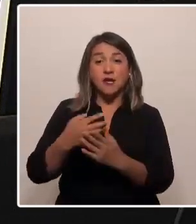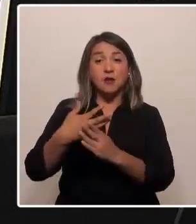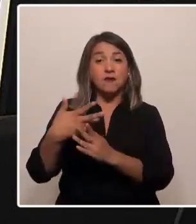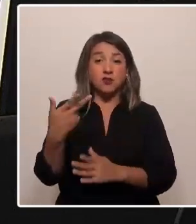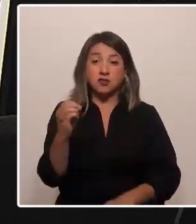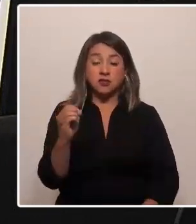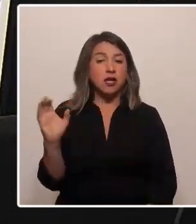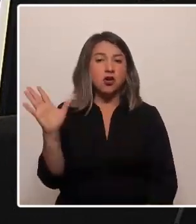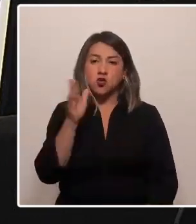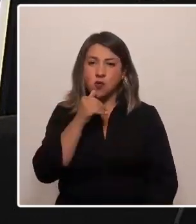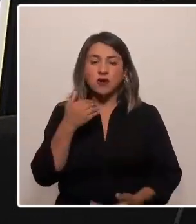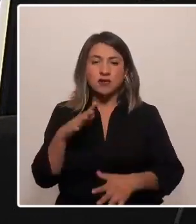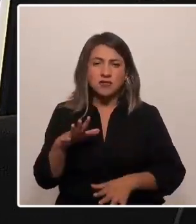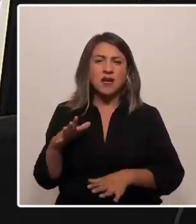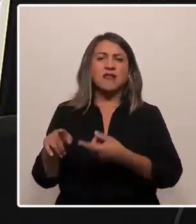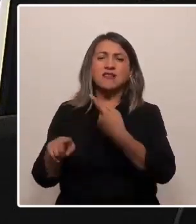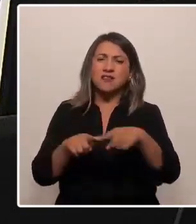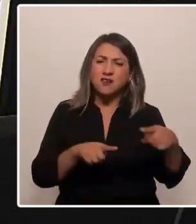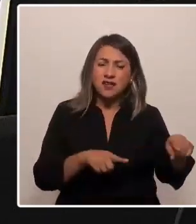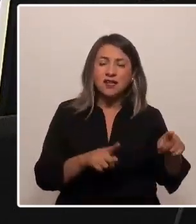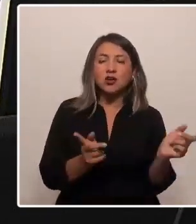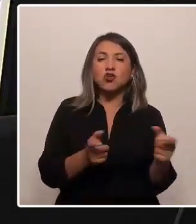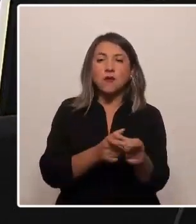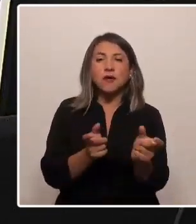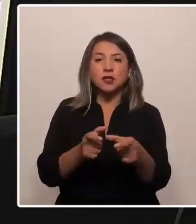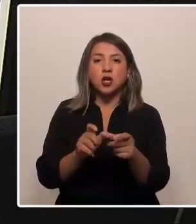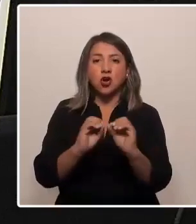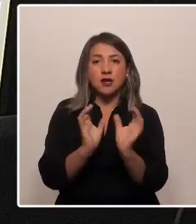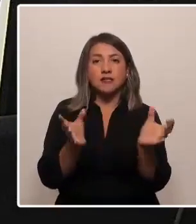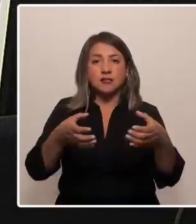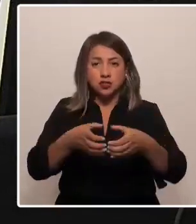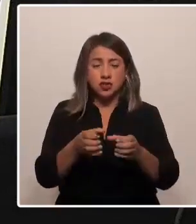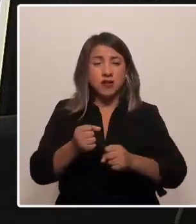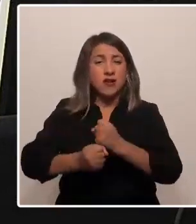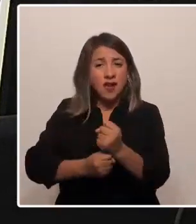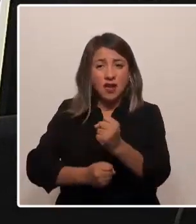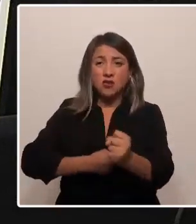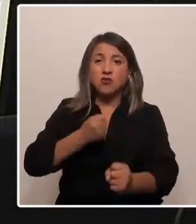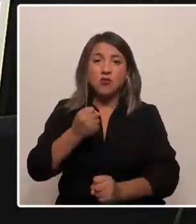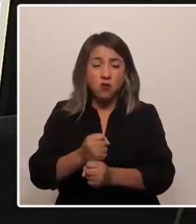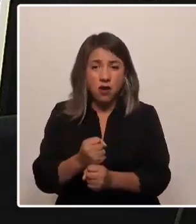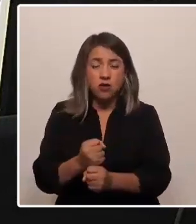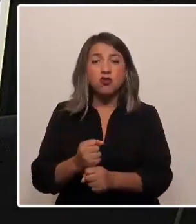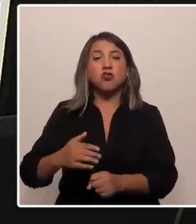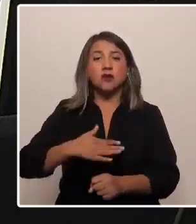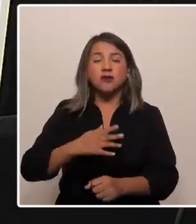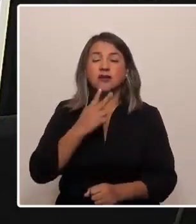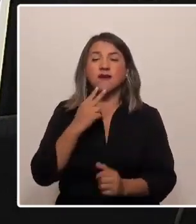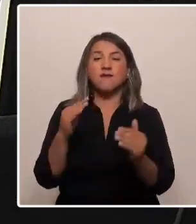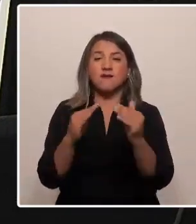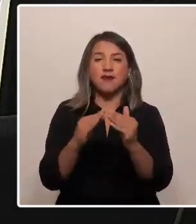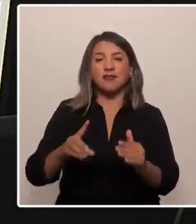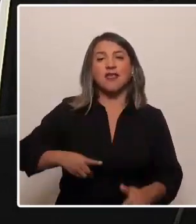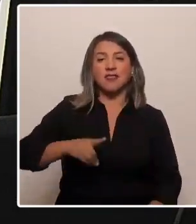viene trabajada por múltiples comités, organizaciones que llevan años por tener una vivienda digna y propia, como también